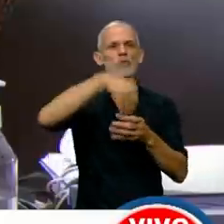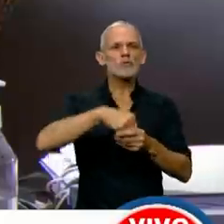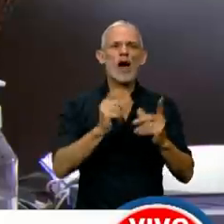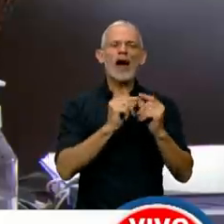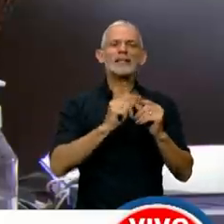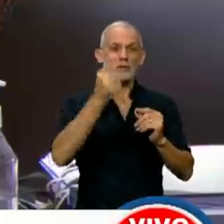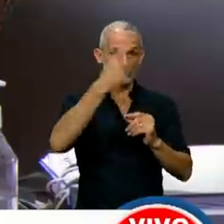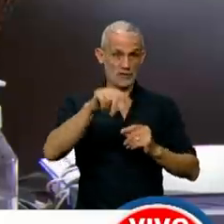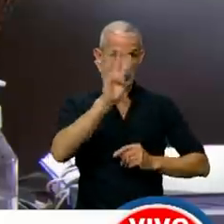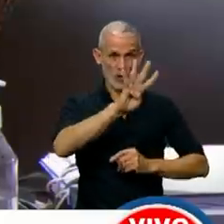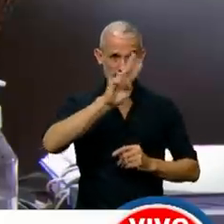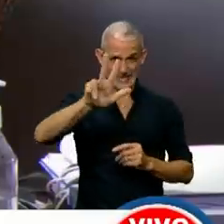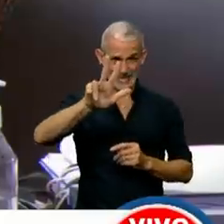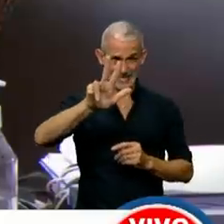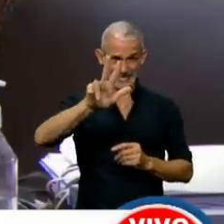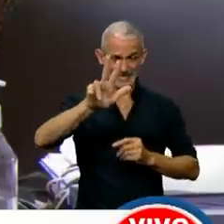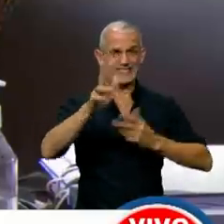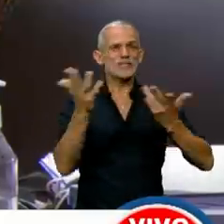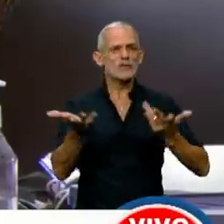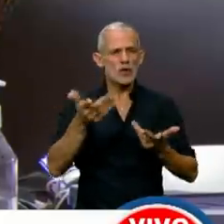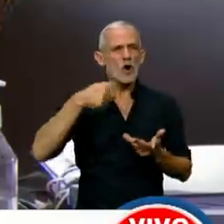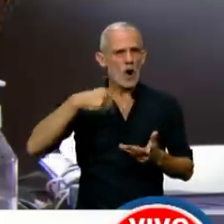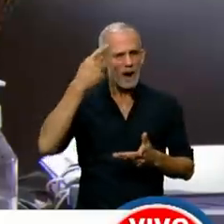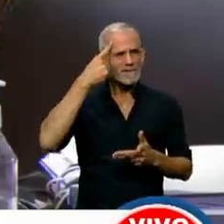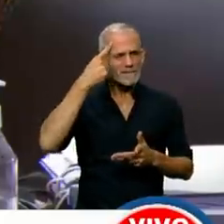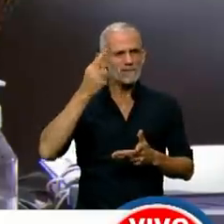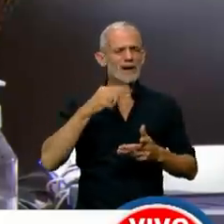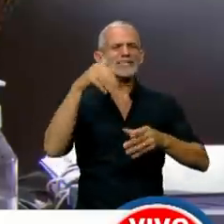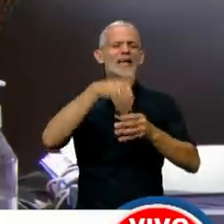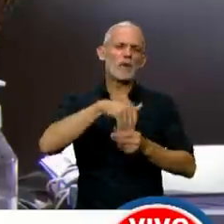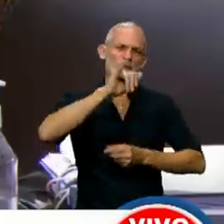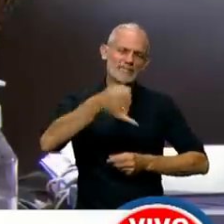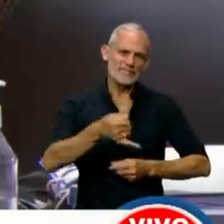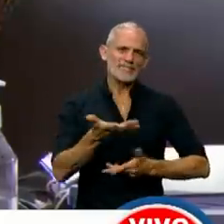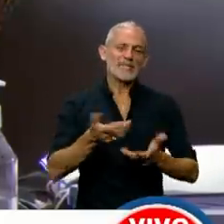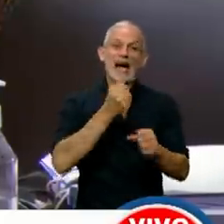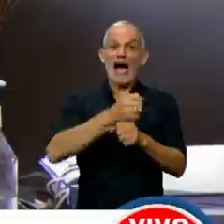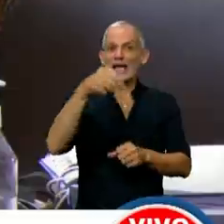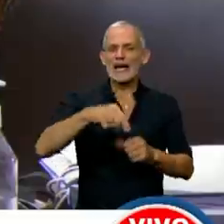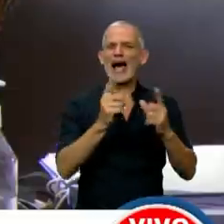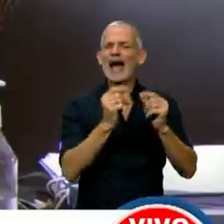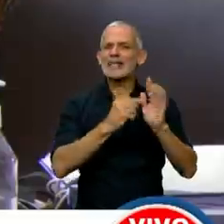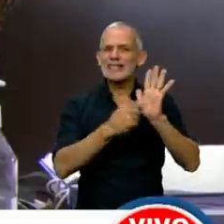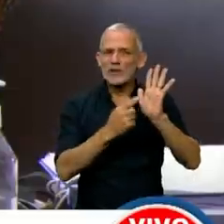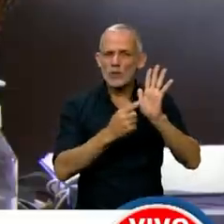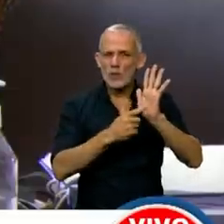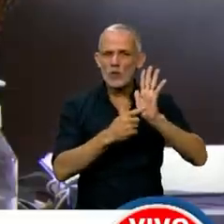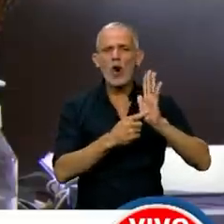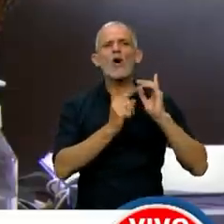artículo 143 y aspiro a que se vote el presupuesto hasta que este artículo